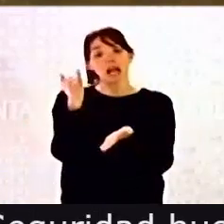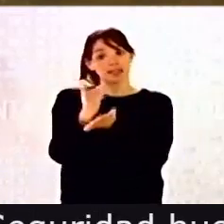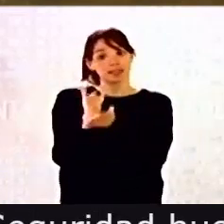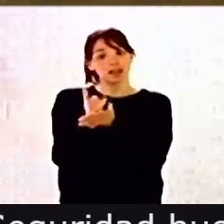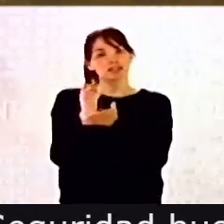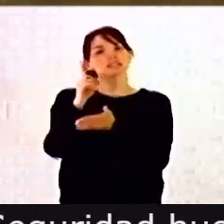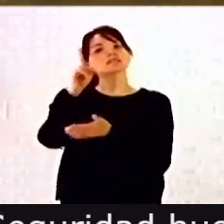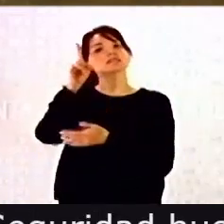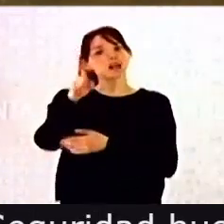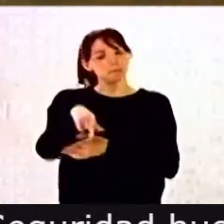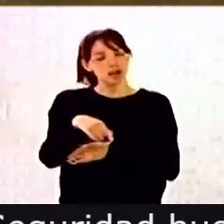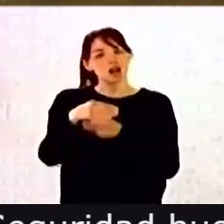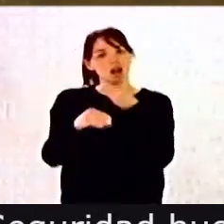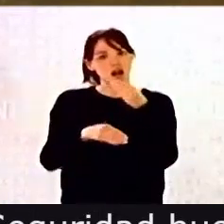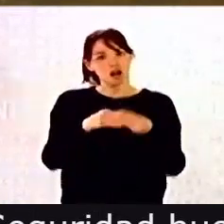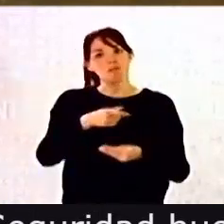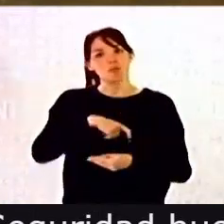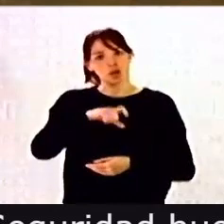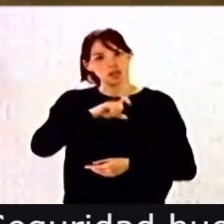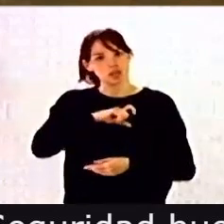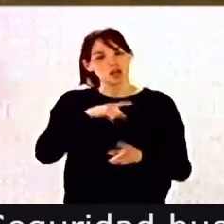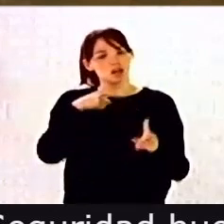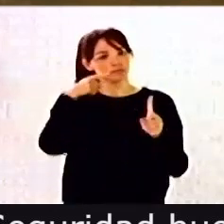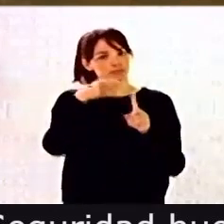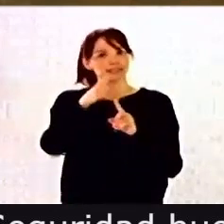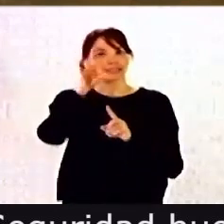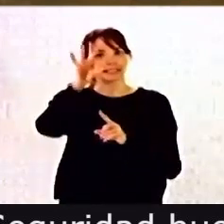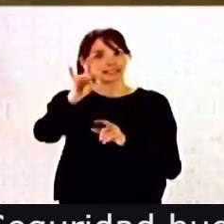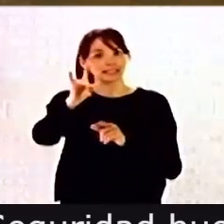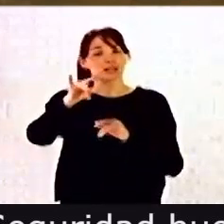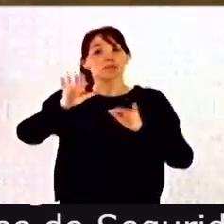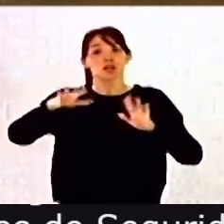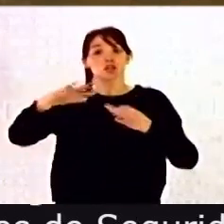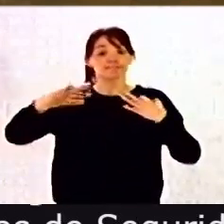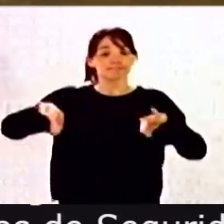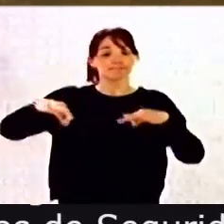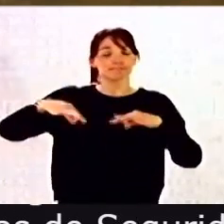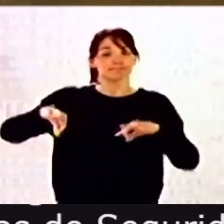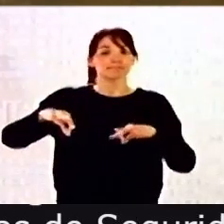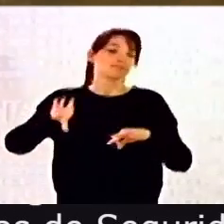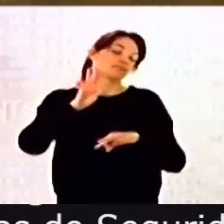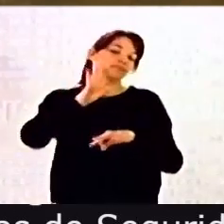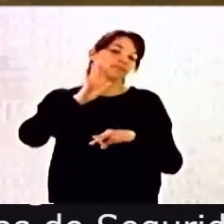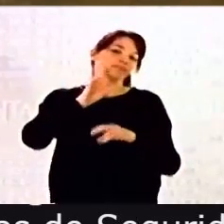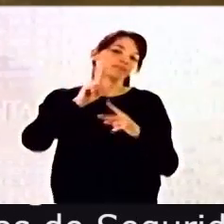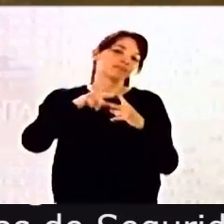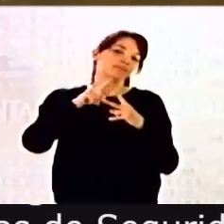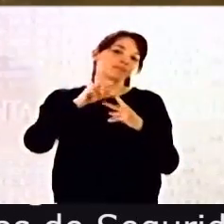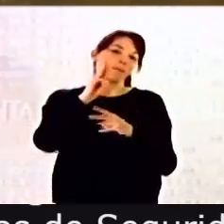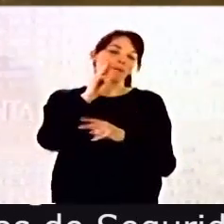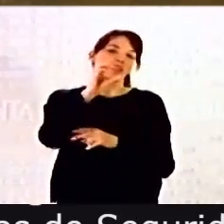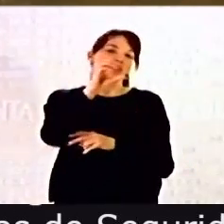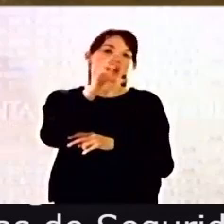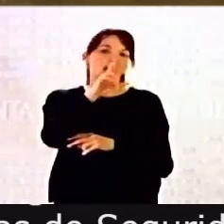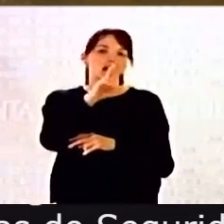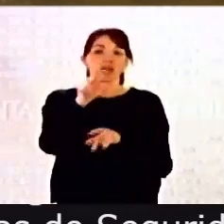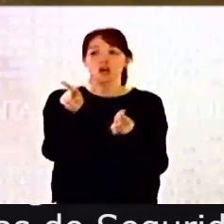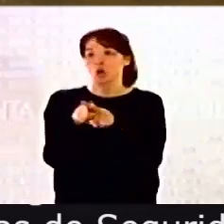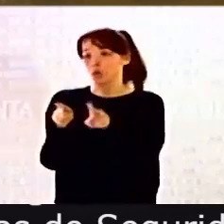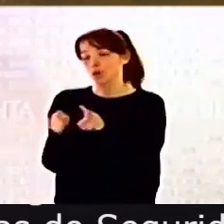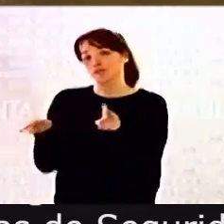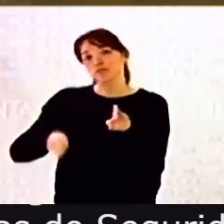los cuerpos y fuerzas de seguridad del Estado, pero se les suelen hacer PCR, igual que le hacemos a los